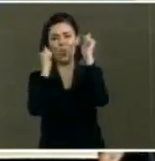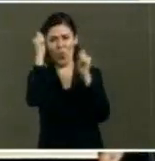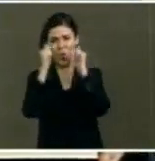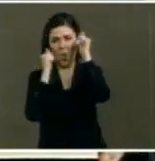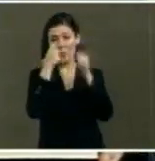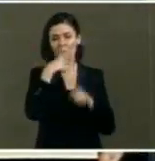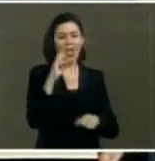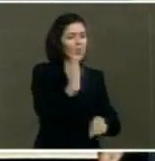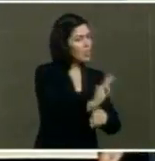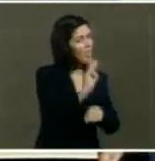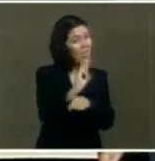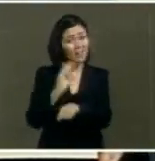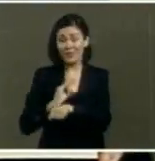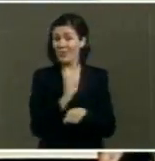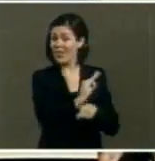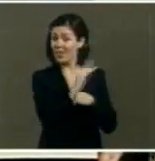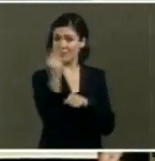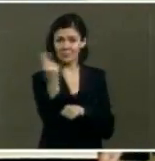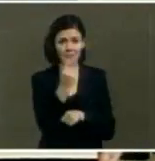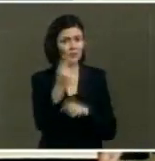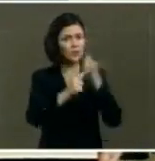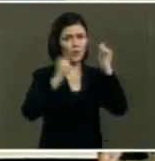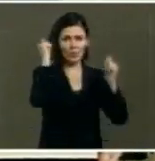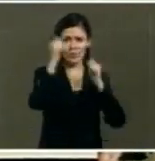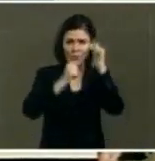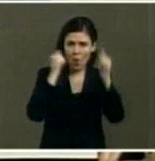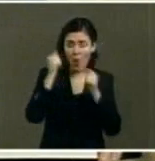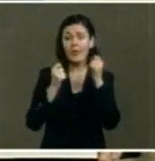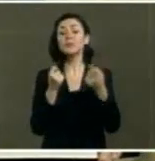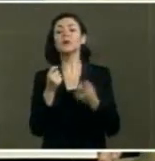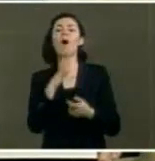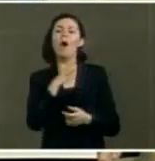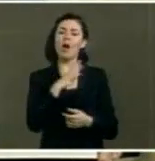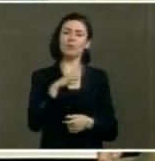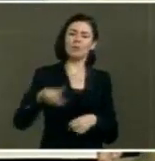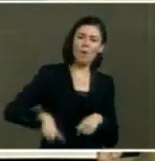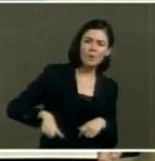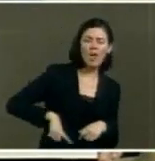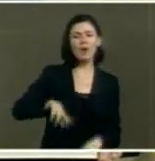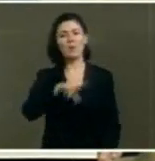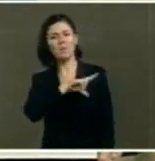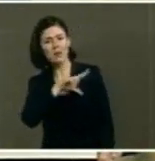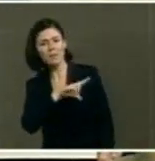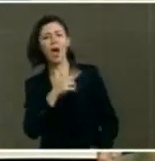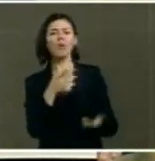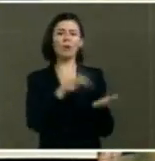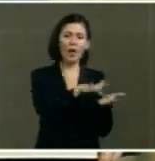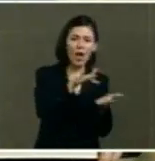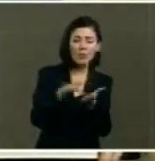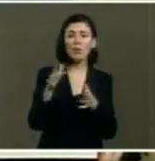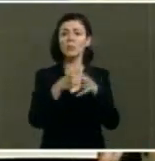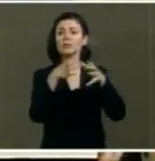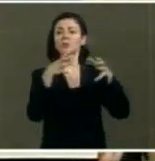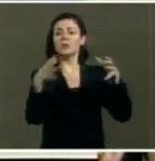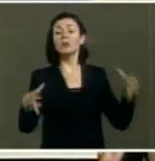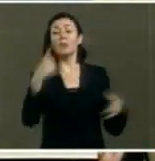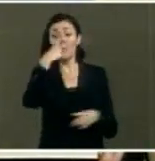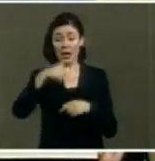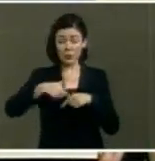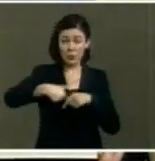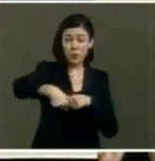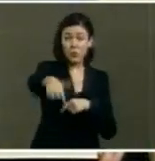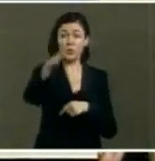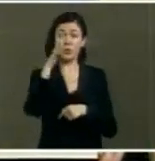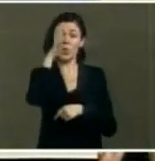inédito entre el sector público y el privado, los gobiernos locales y el federal, para que hacia 2018 México